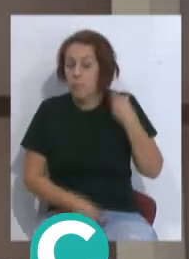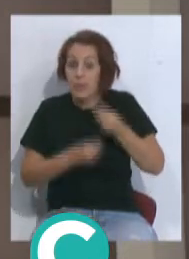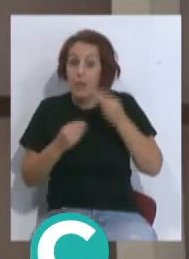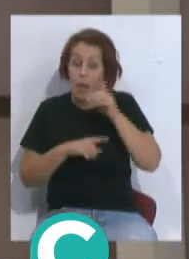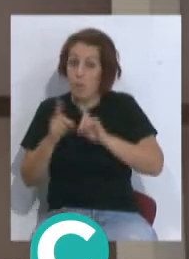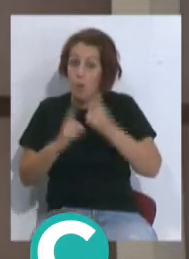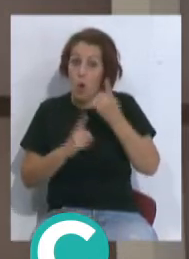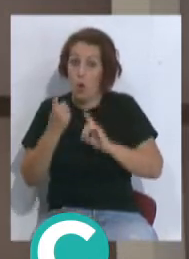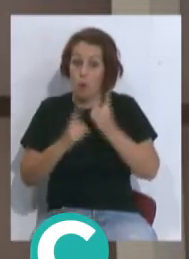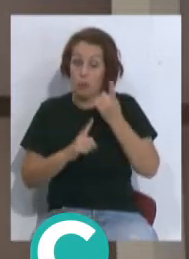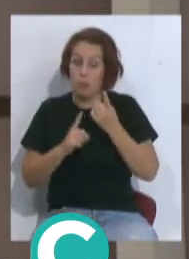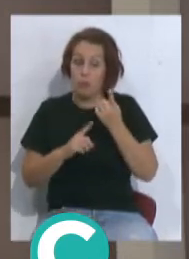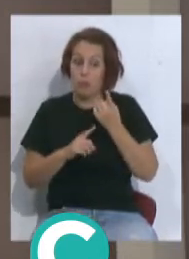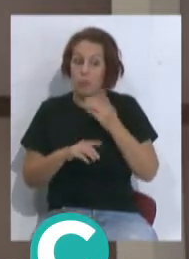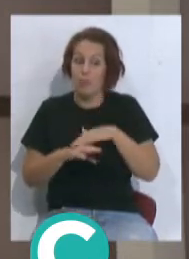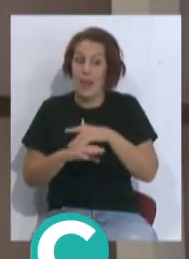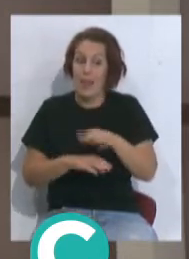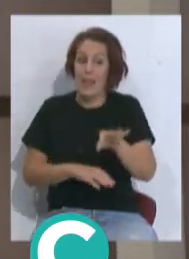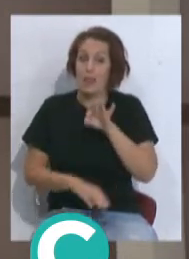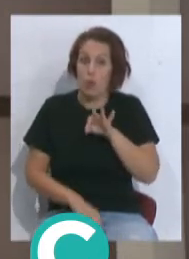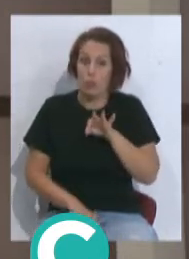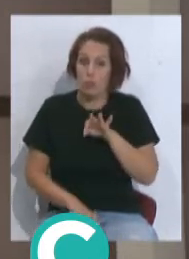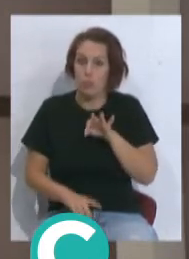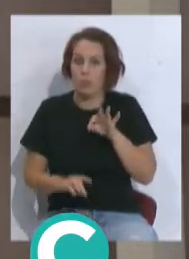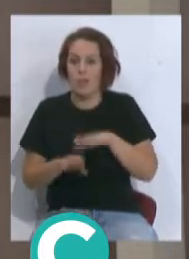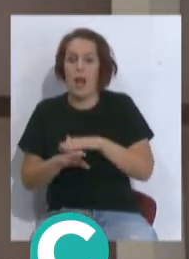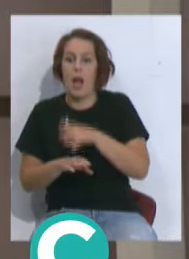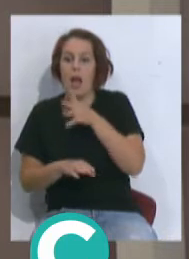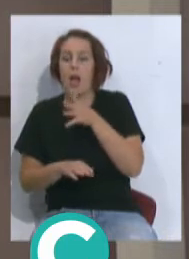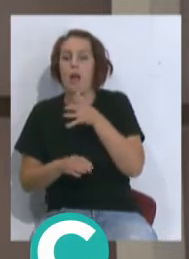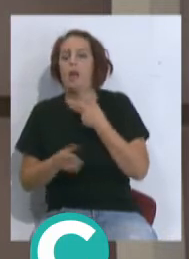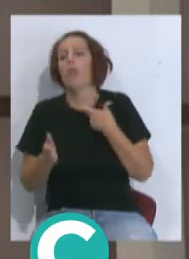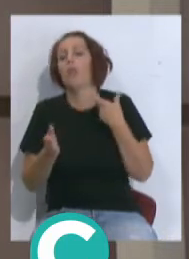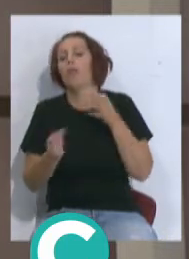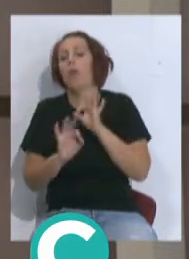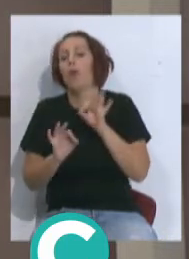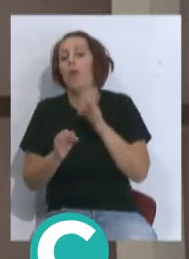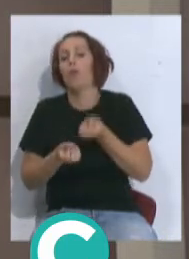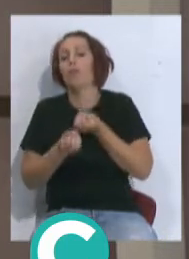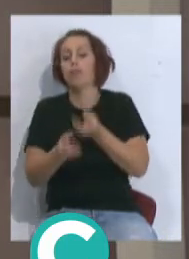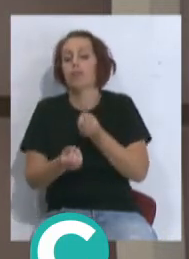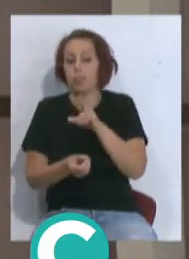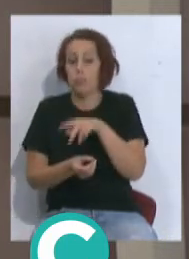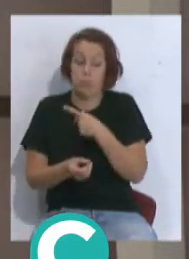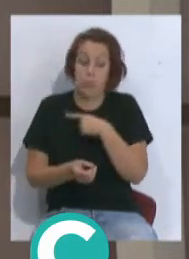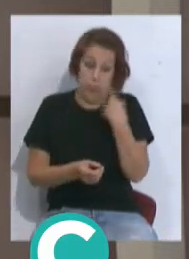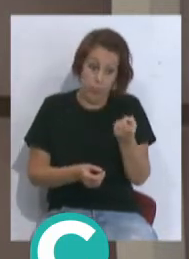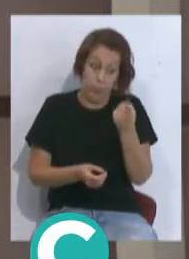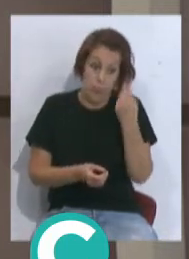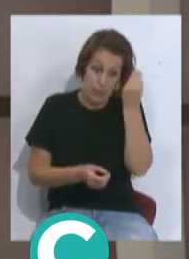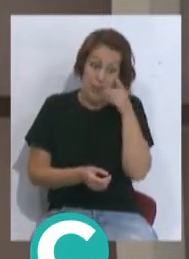para tomar una decisión, no para argumentarla, no para informarla, pero bueno, fue así. Pero en